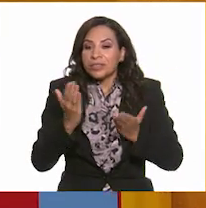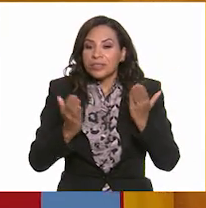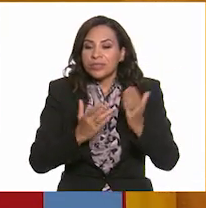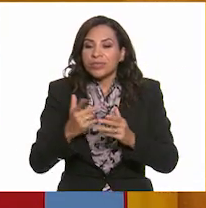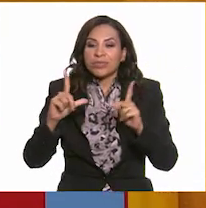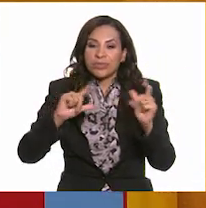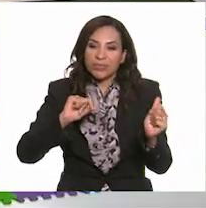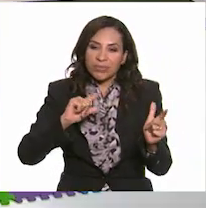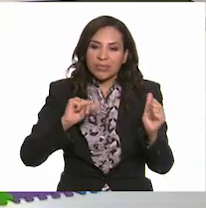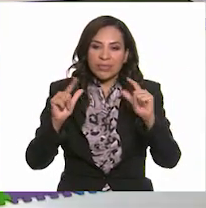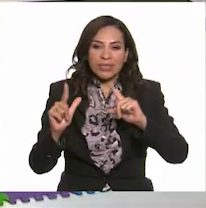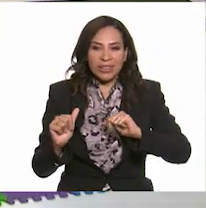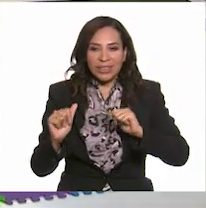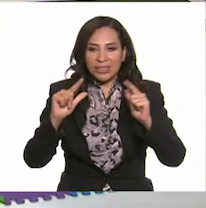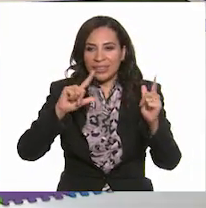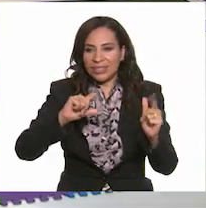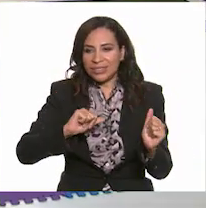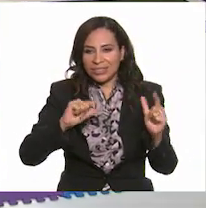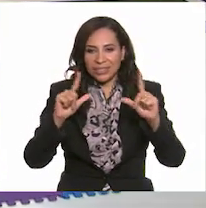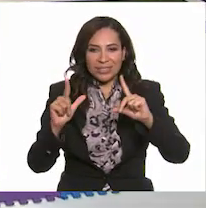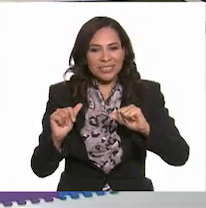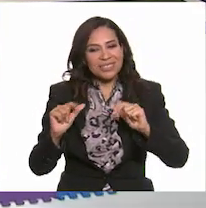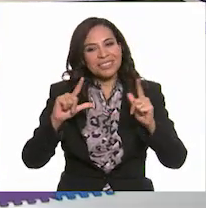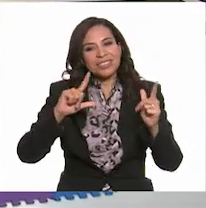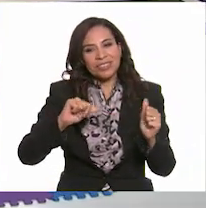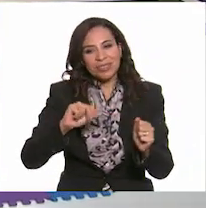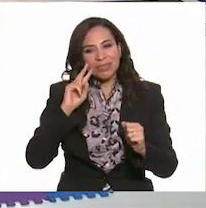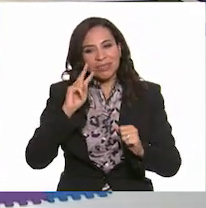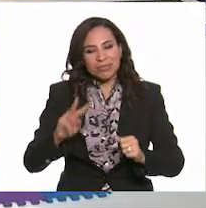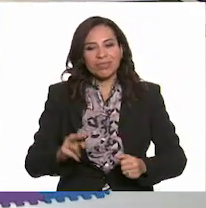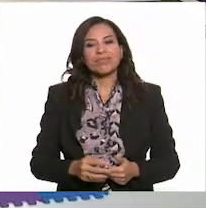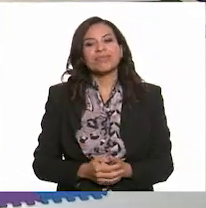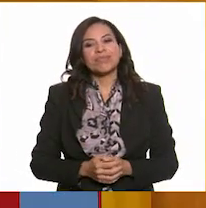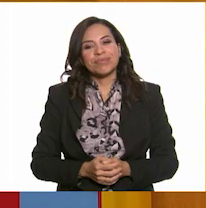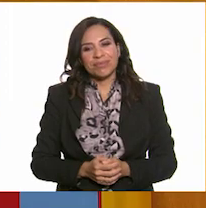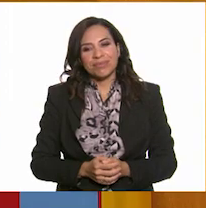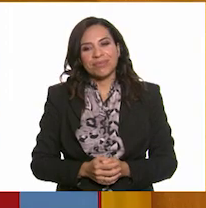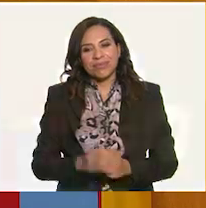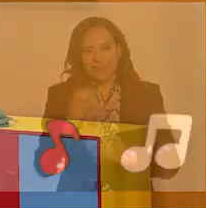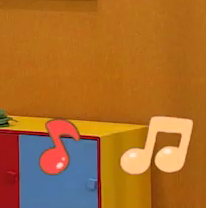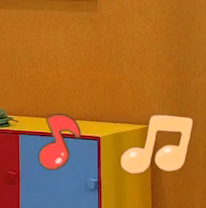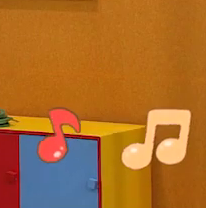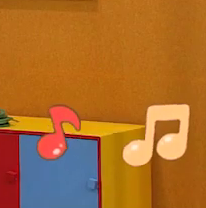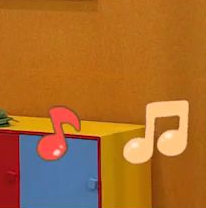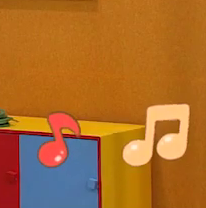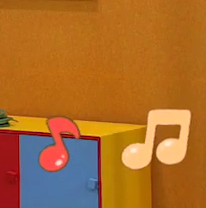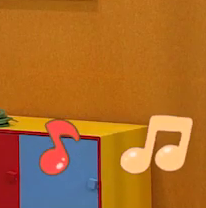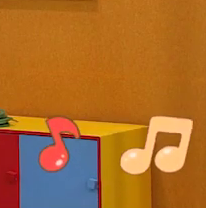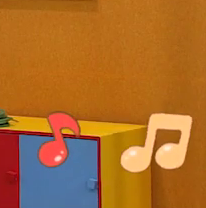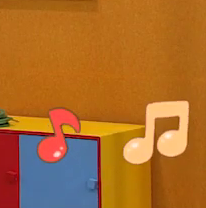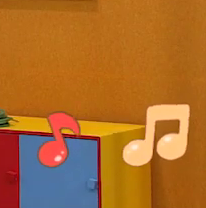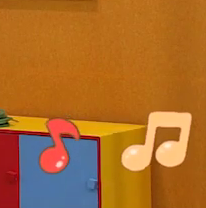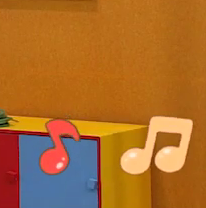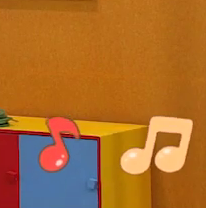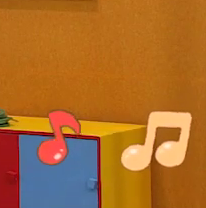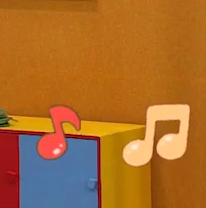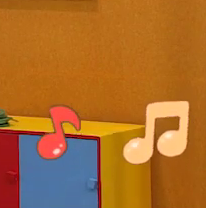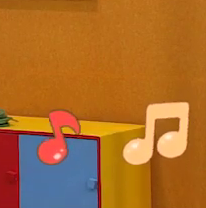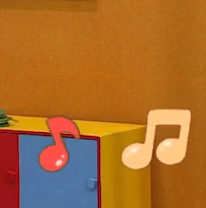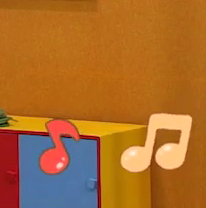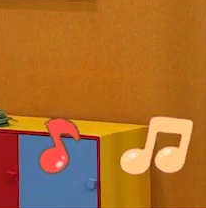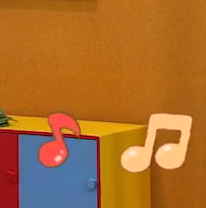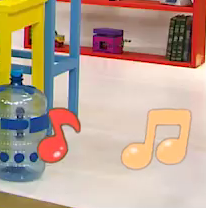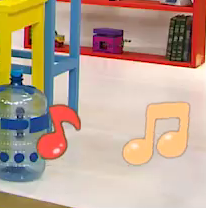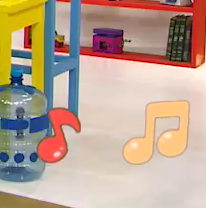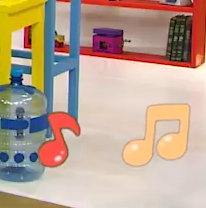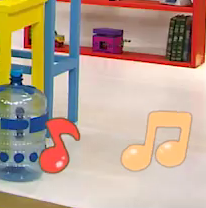La la la la la la la la la la la la la la la la la la la la la la la la la la la la la la la la la la la la